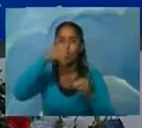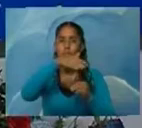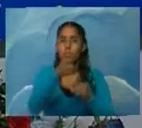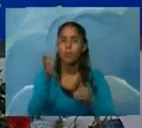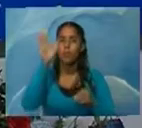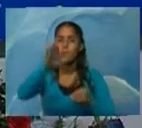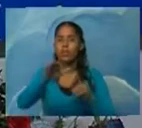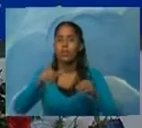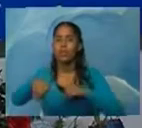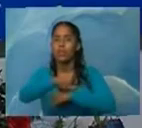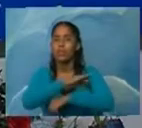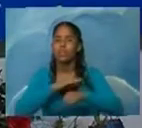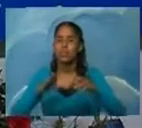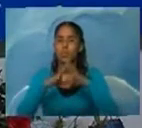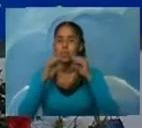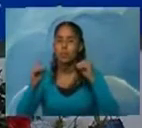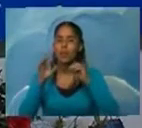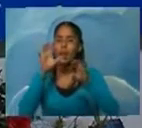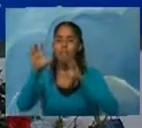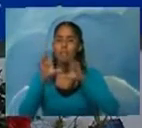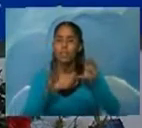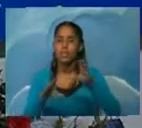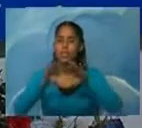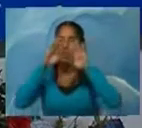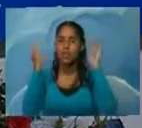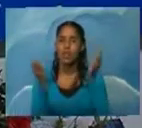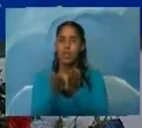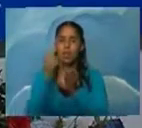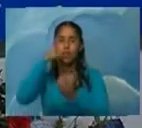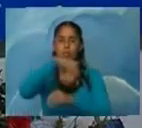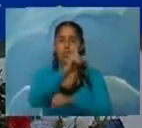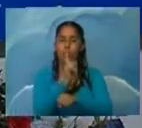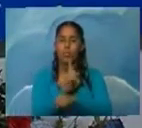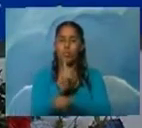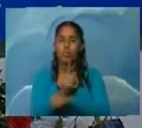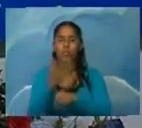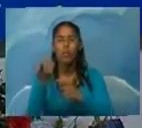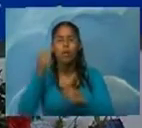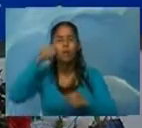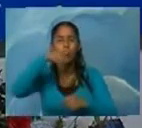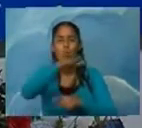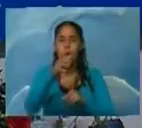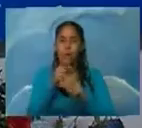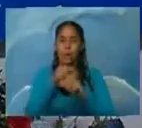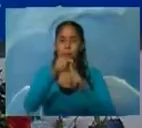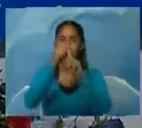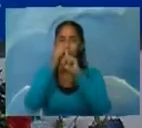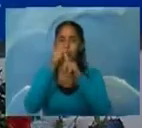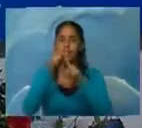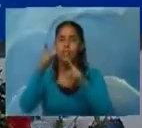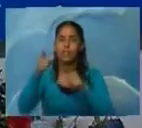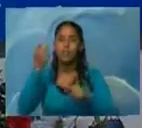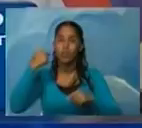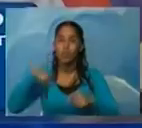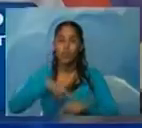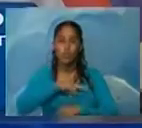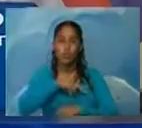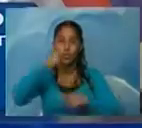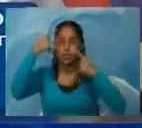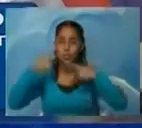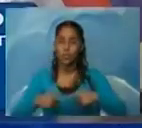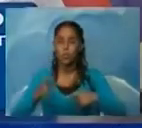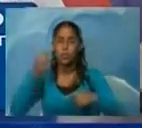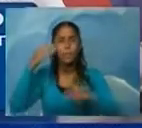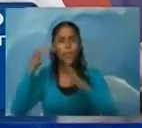están sobre la tierra. Un pueblo único, tú eres Tremendo. Un pueblo especial. Y oiga, nosotros somos parte de